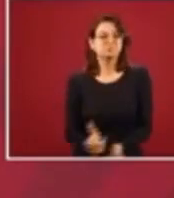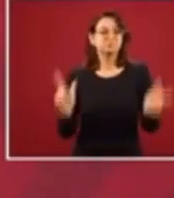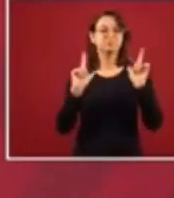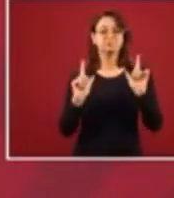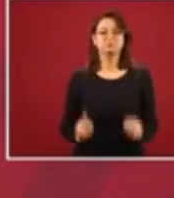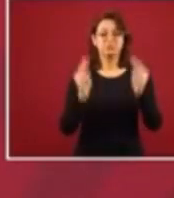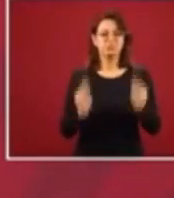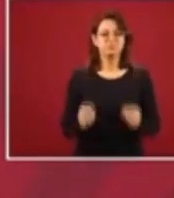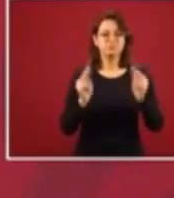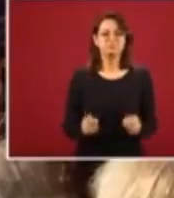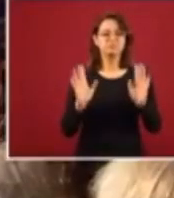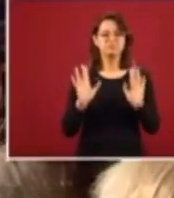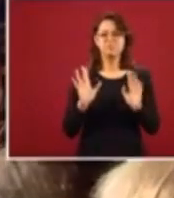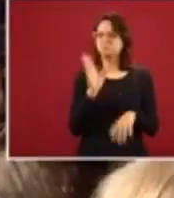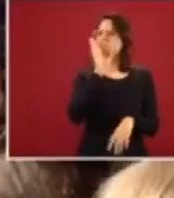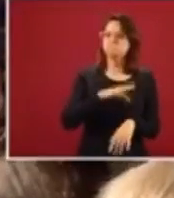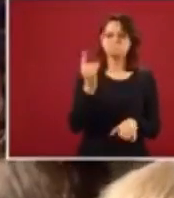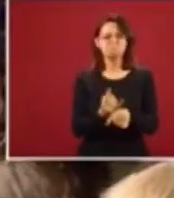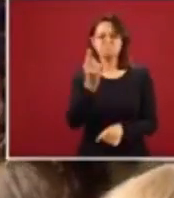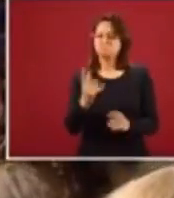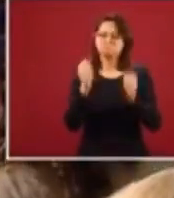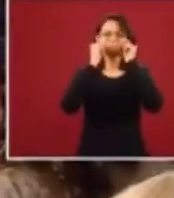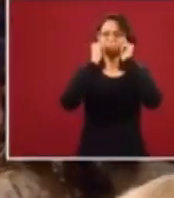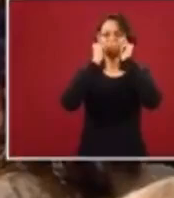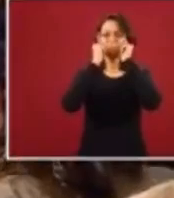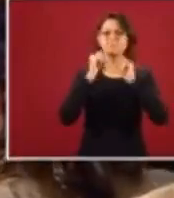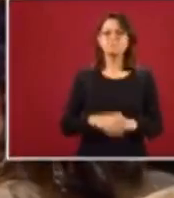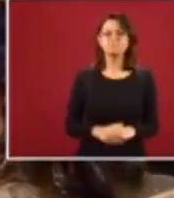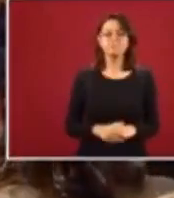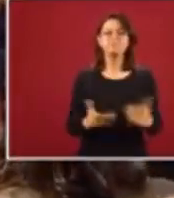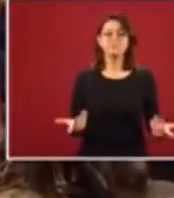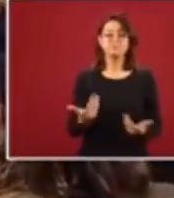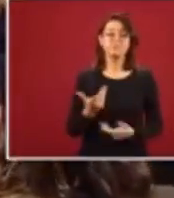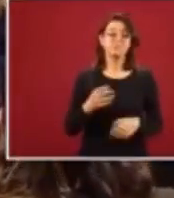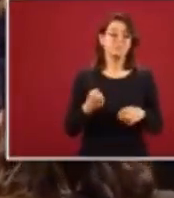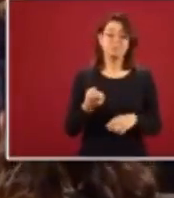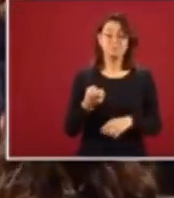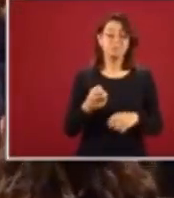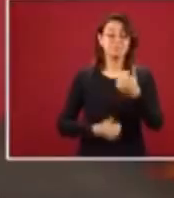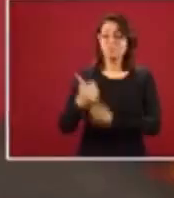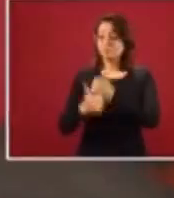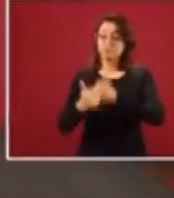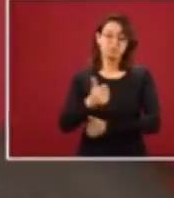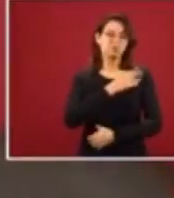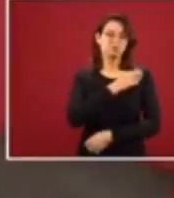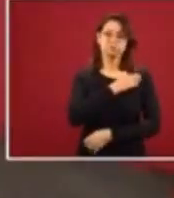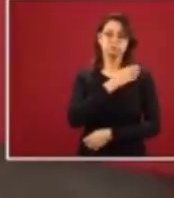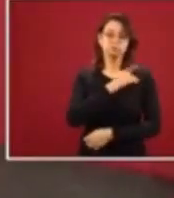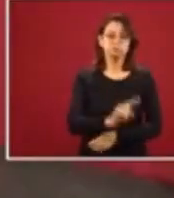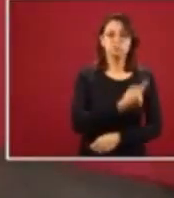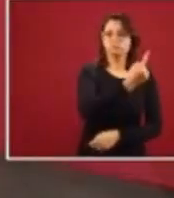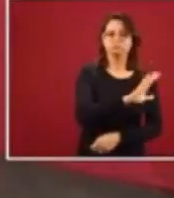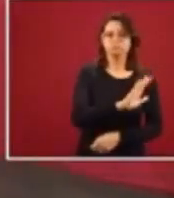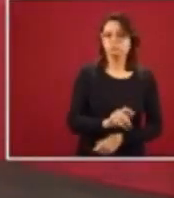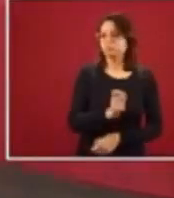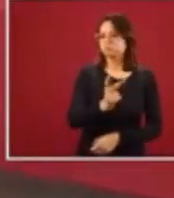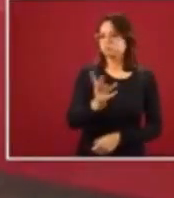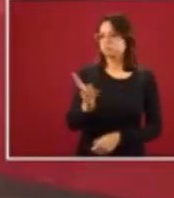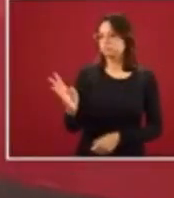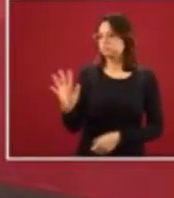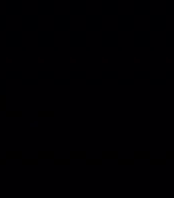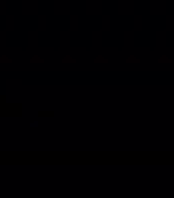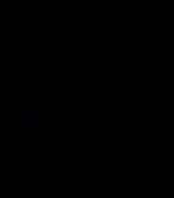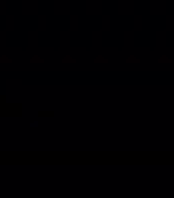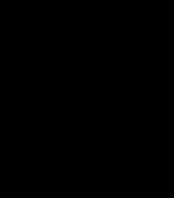pueden ser ineficientes por es buena la competencia que no haya uno sino muchos